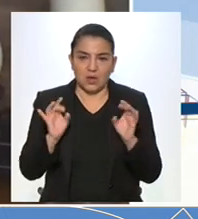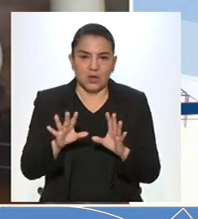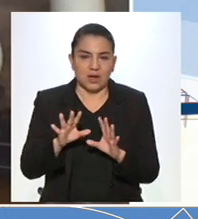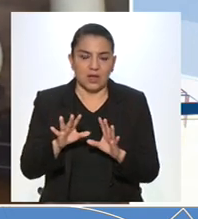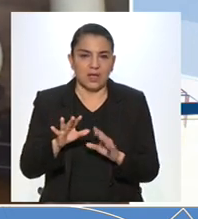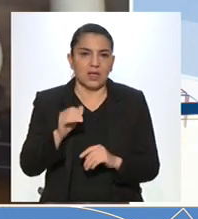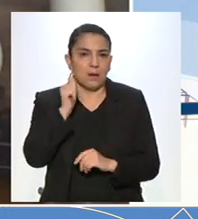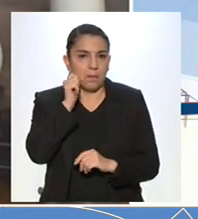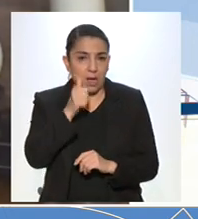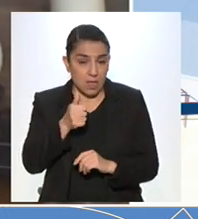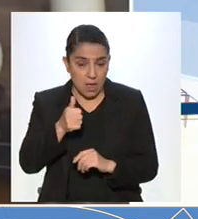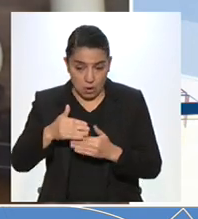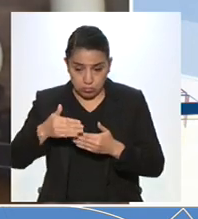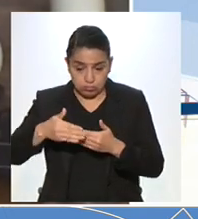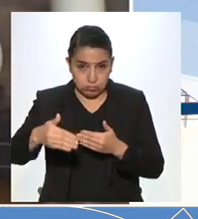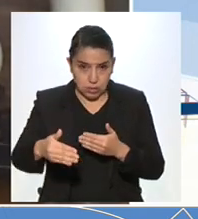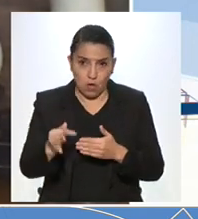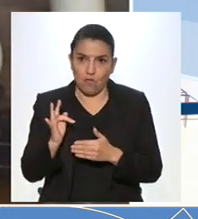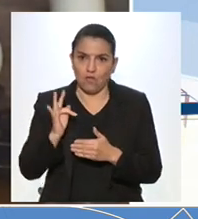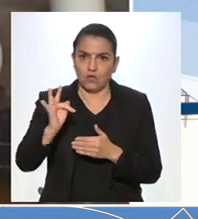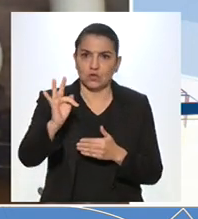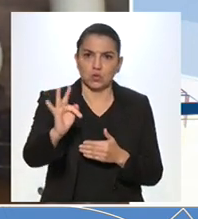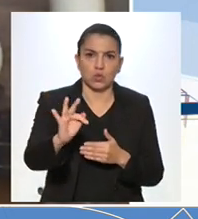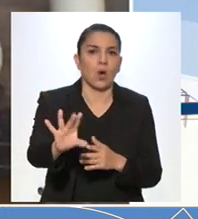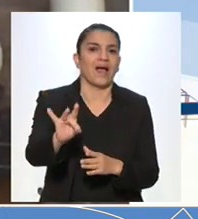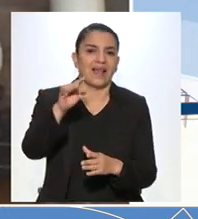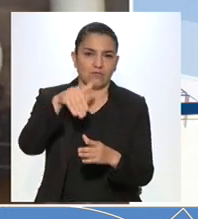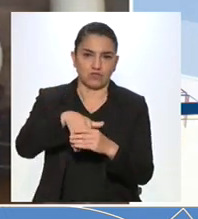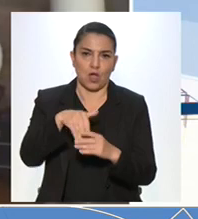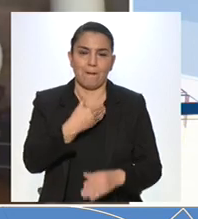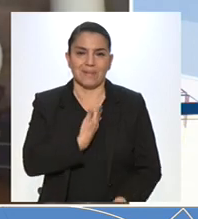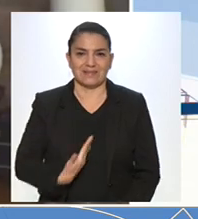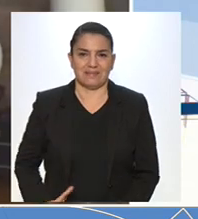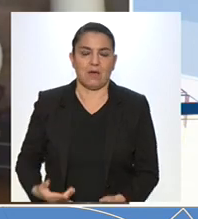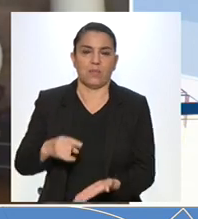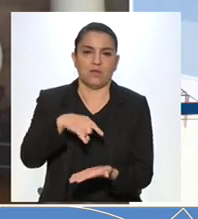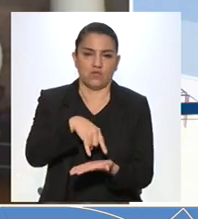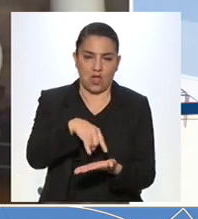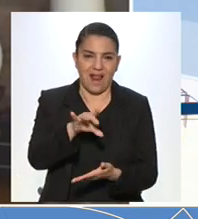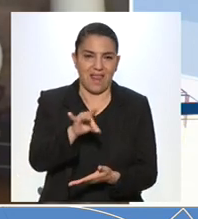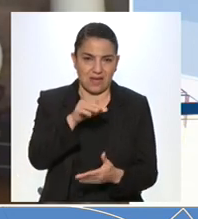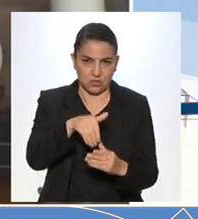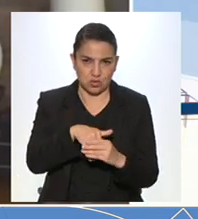escapa a lo que va a ocurrir en los próximos meses con una elección presidencial y parlamentaria. Y acá,